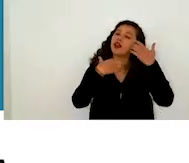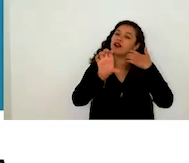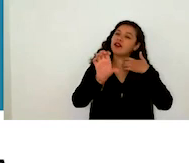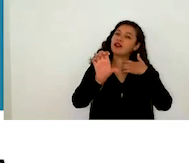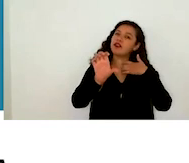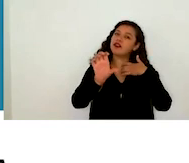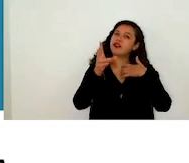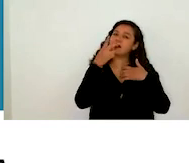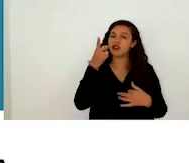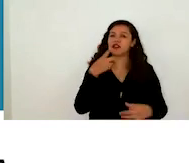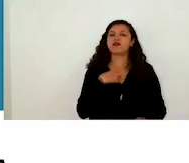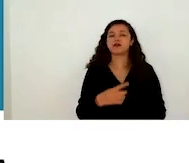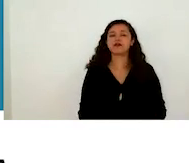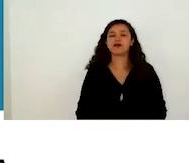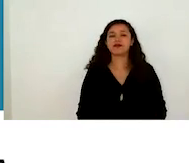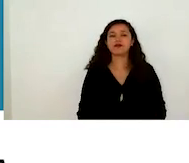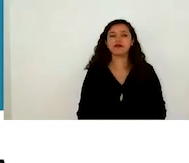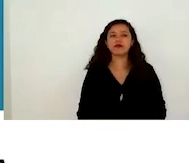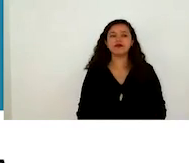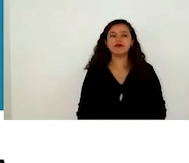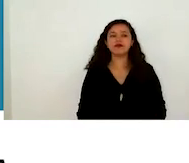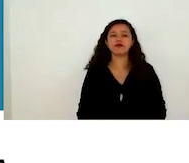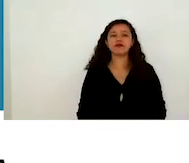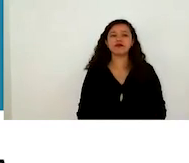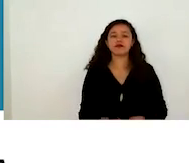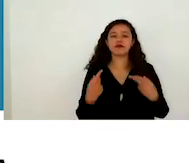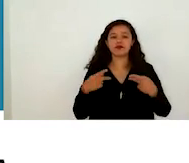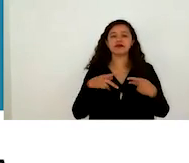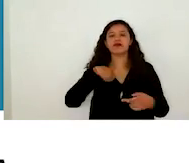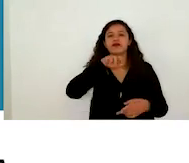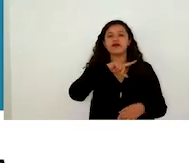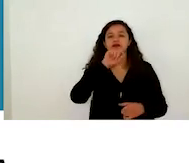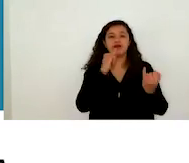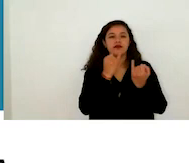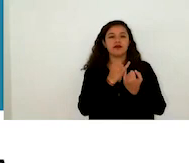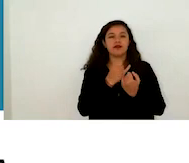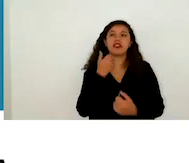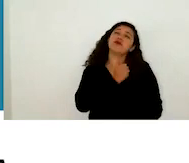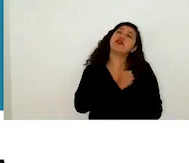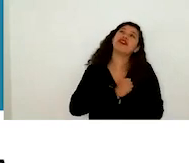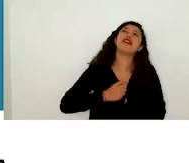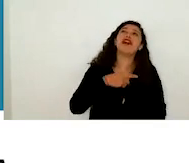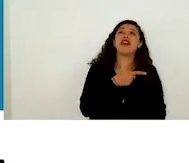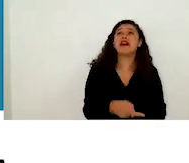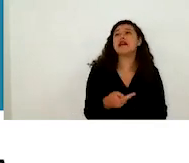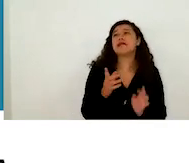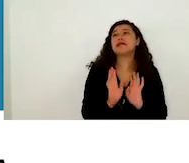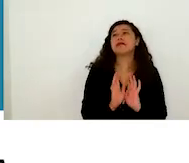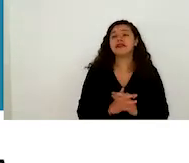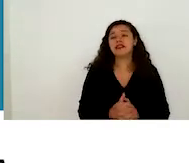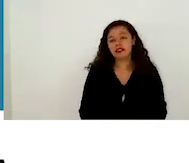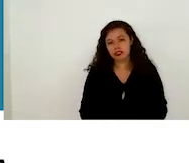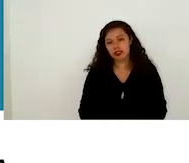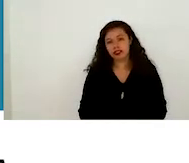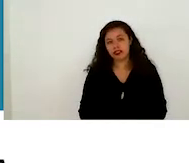regalas si es que nosotros hemos caído también en la parte de hacer la víctima a ella hemos